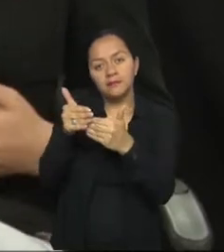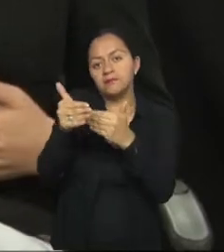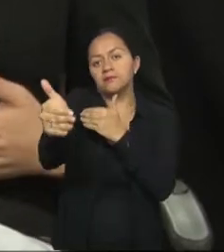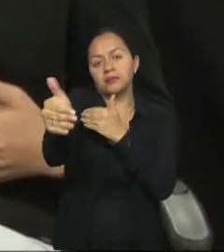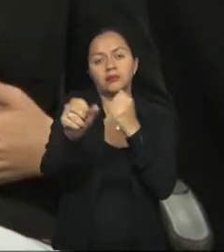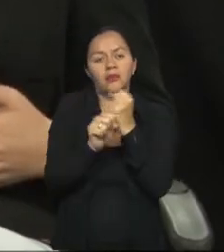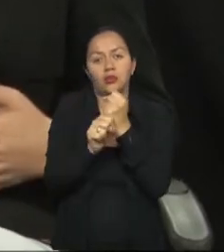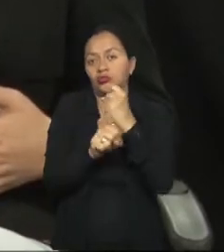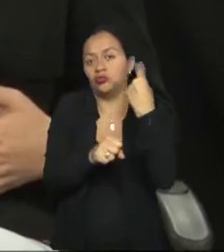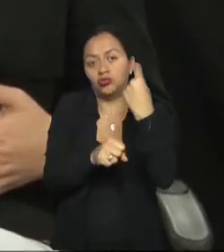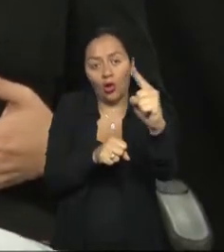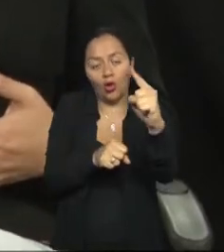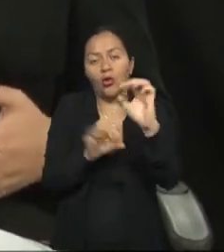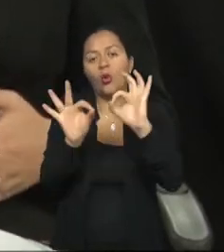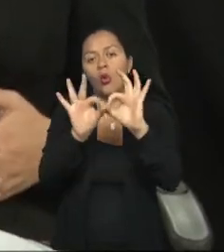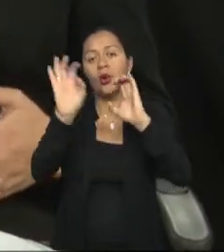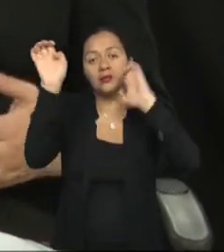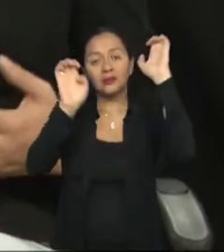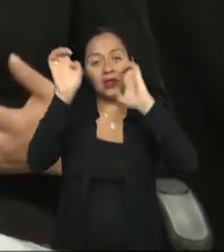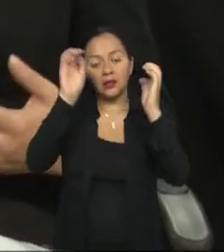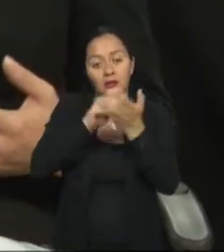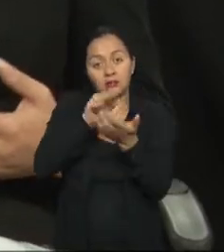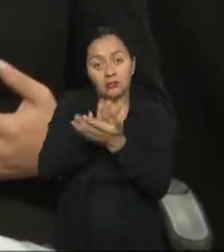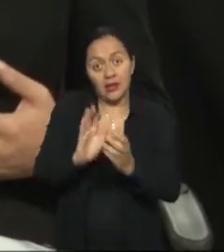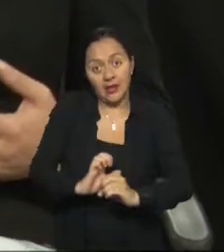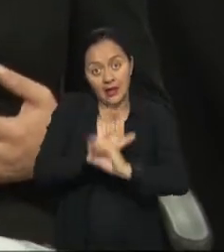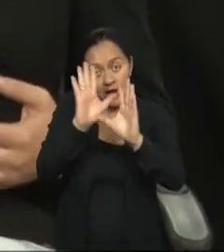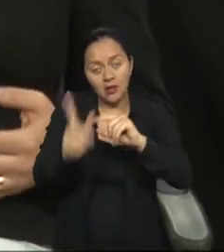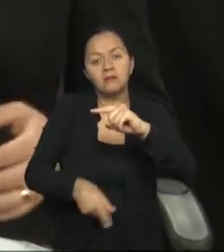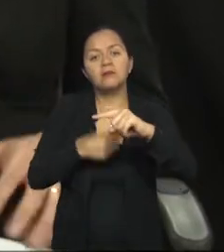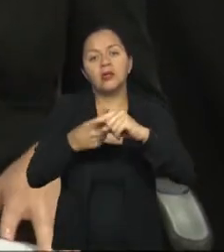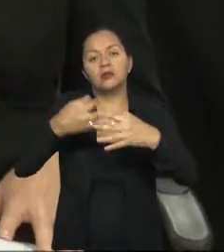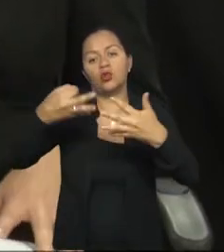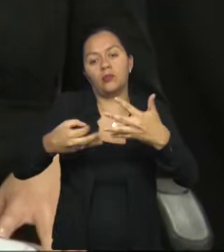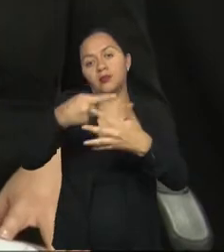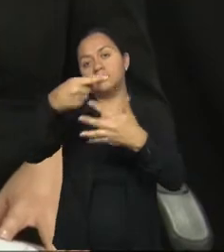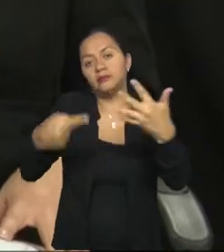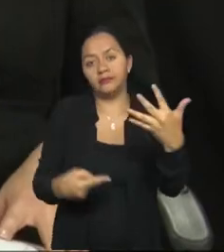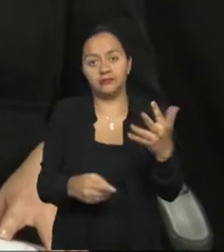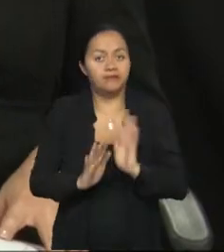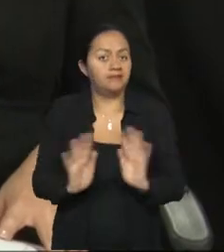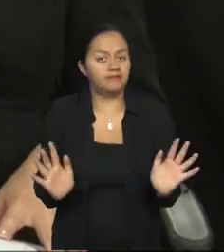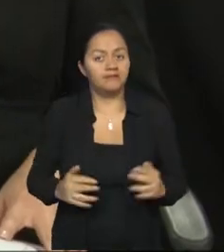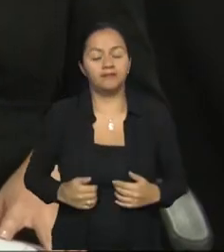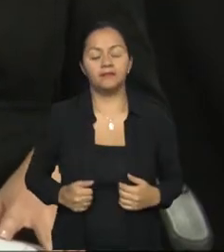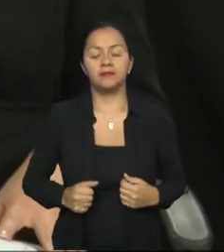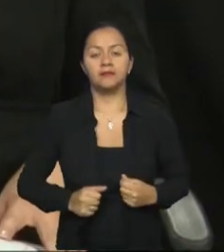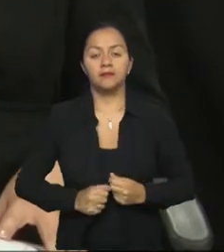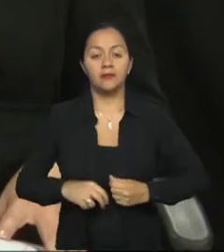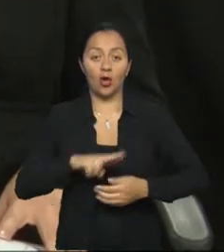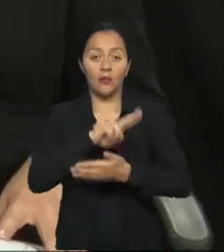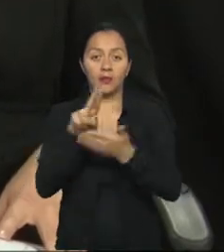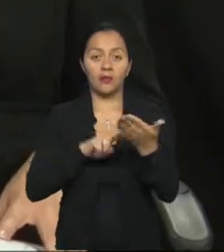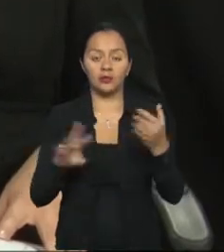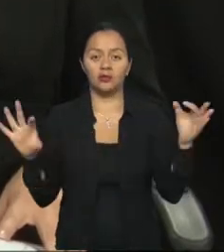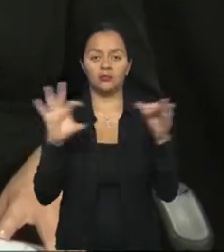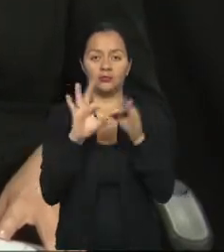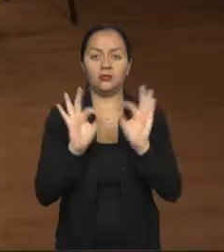implementando solos esta estrategia y pues así también cumpliendo y aportando al cumplimiento de la convención, que es lo que realmente